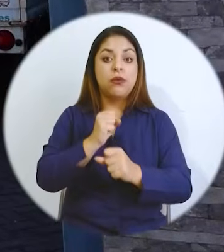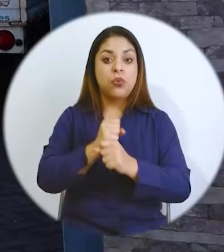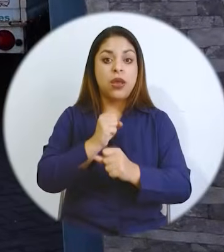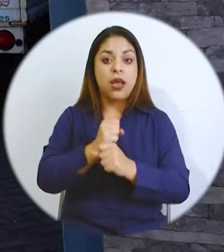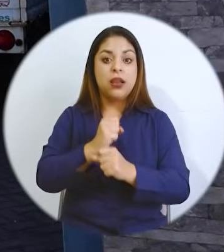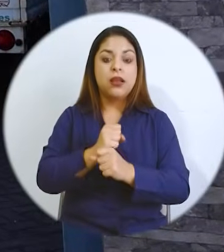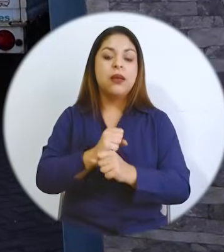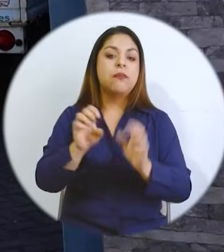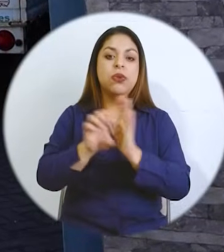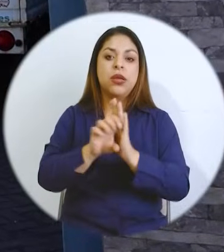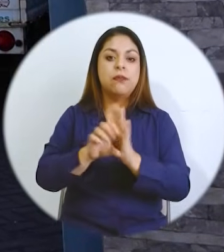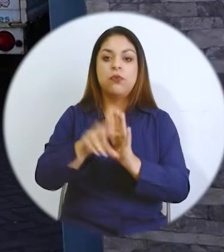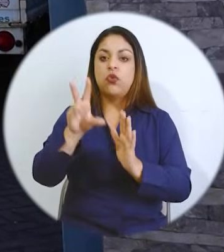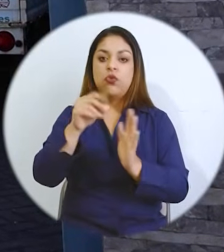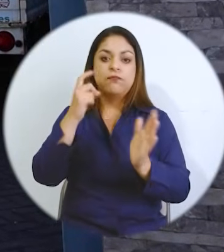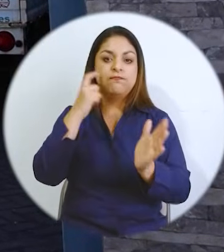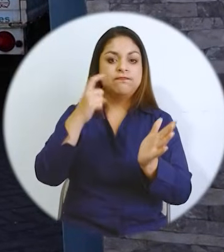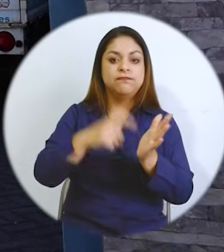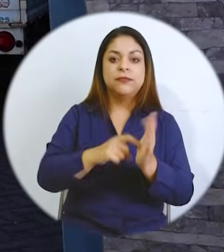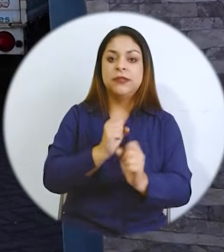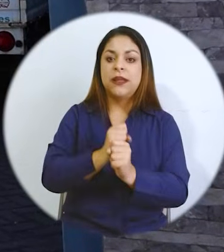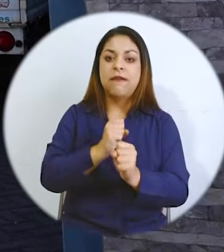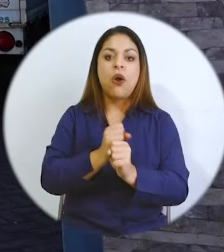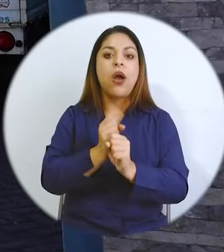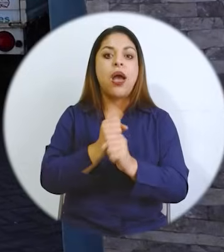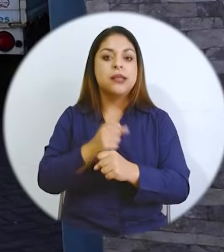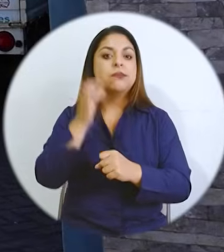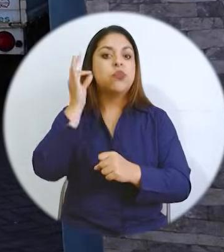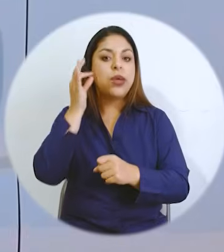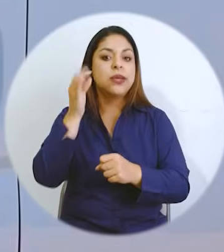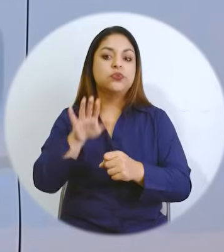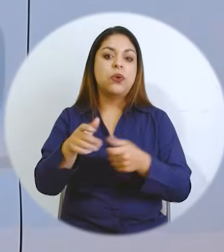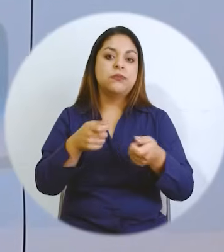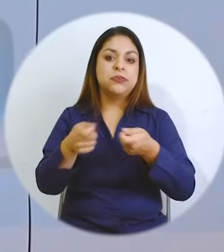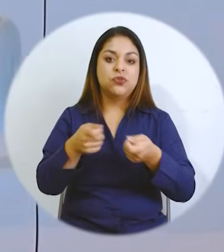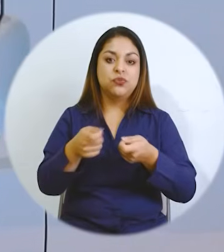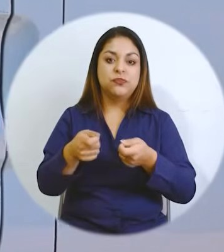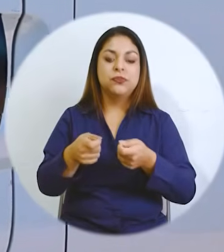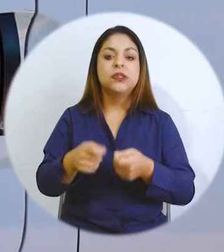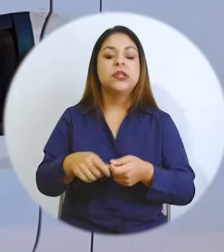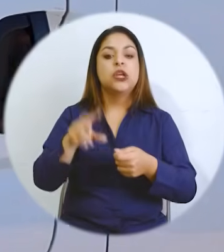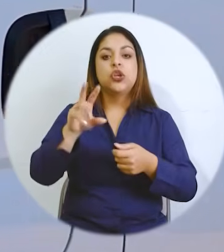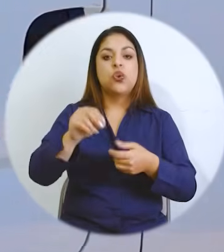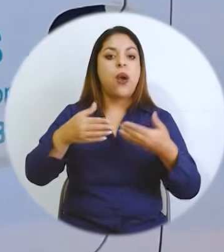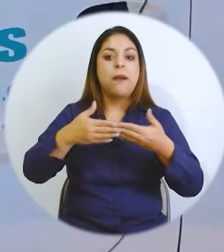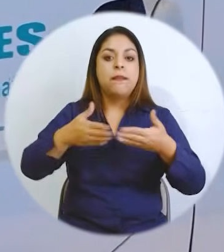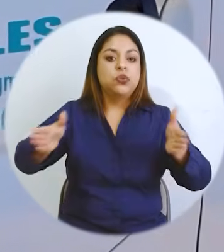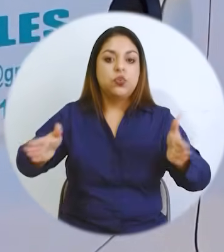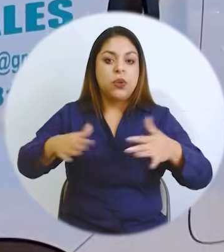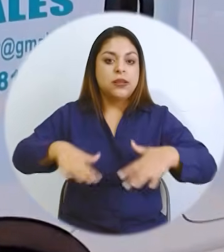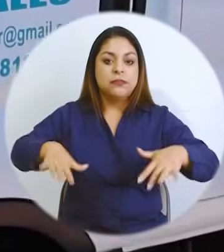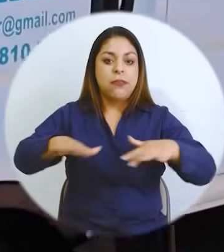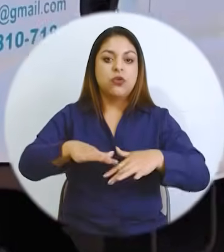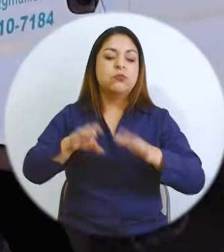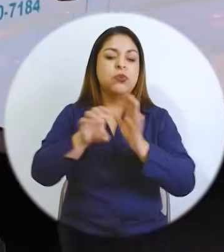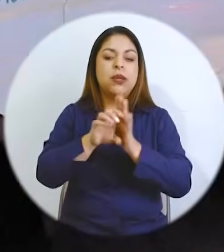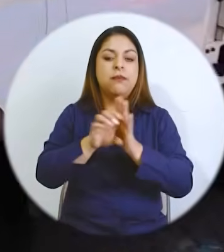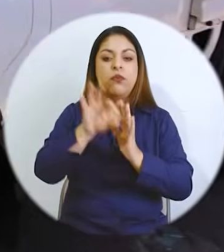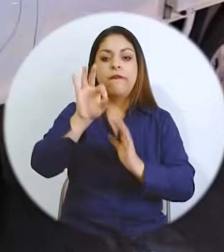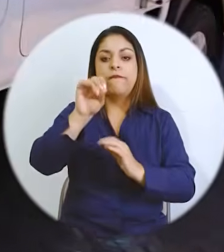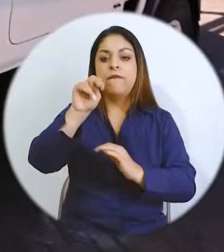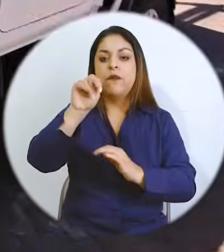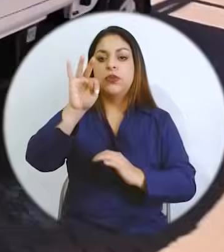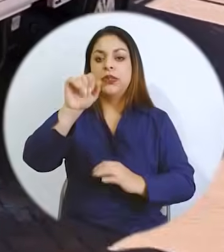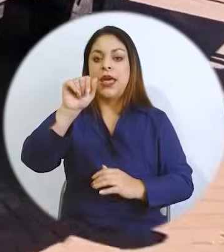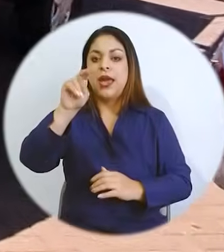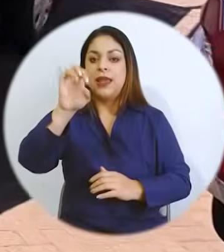nivel laboral, por otro lado, el no reconocimiento del trabajo que realizan las mujeres en la administración, la no apertura de espacios como la